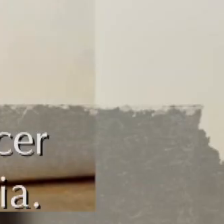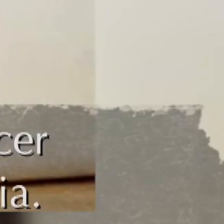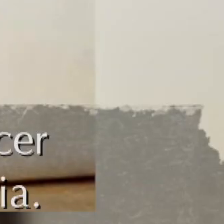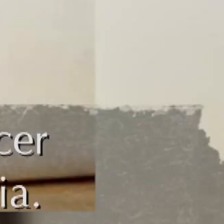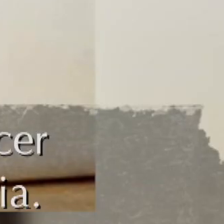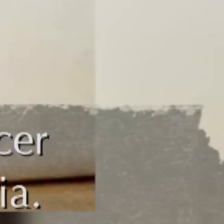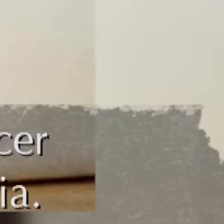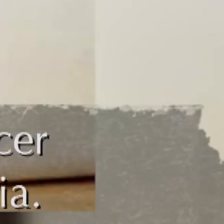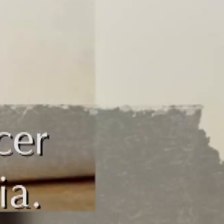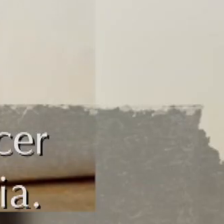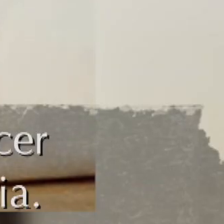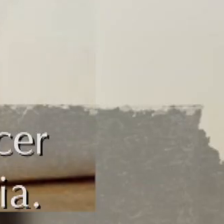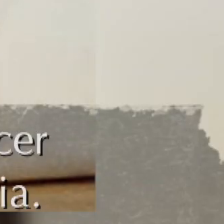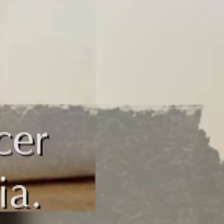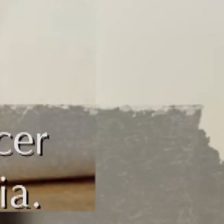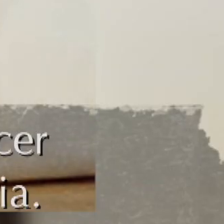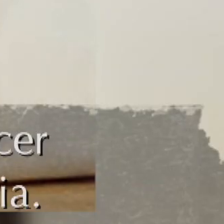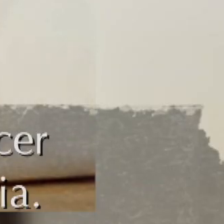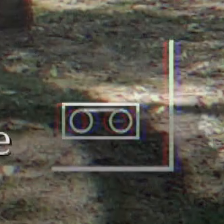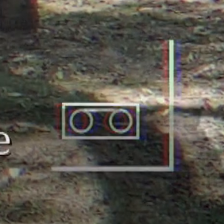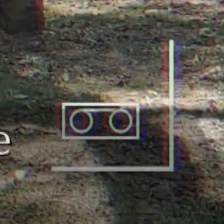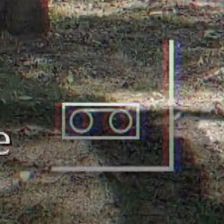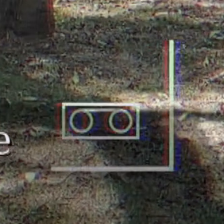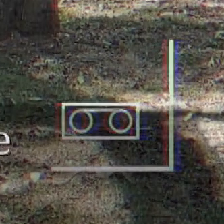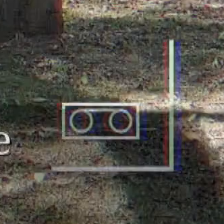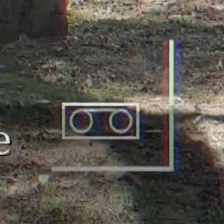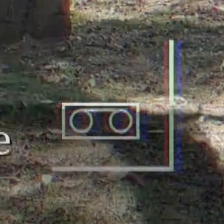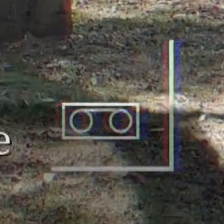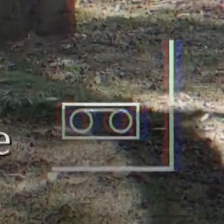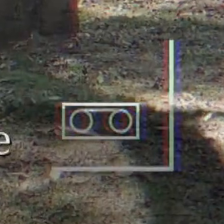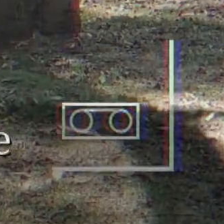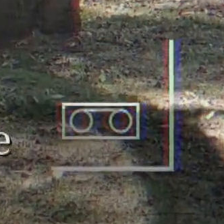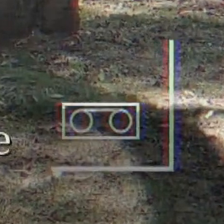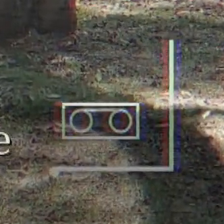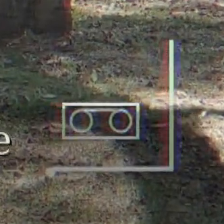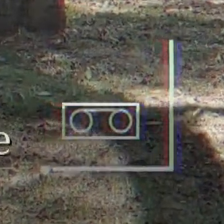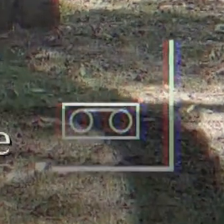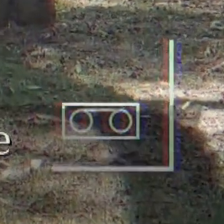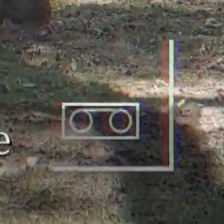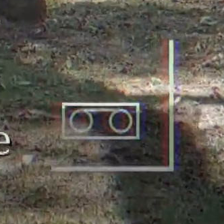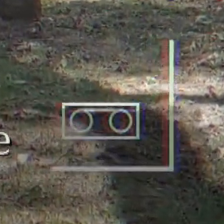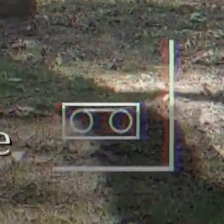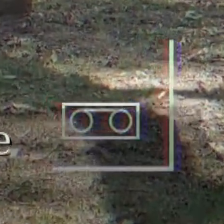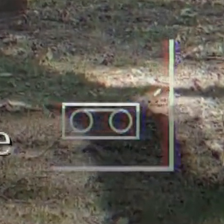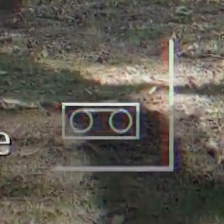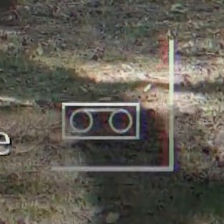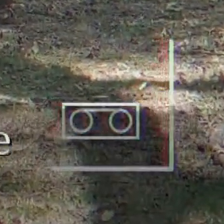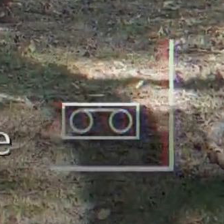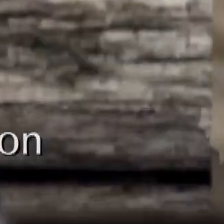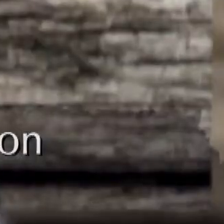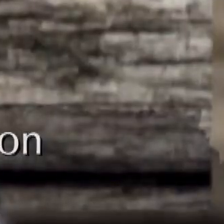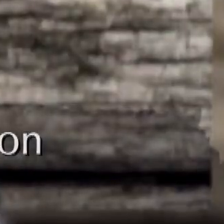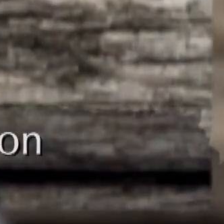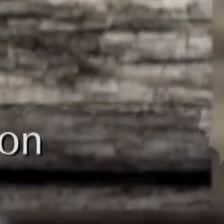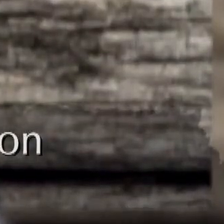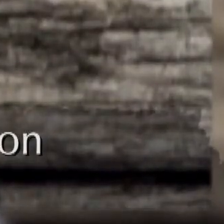puedan conocer nuestros límites y actuar en consecuencia. Seguramente conocemos personas que están acostumbradas al sí